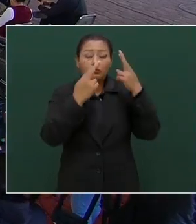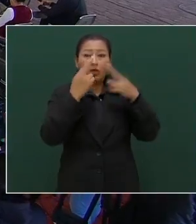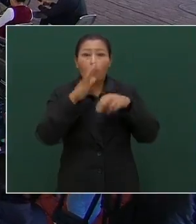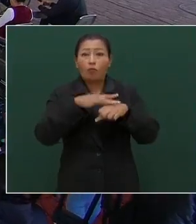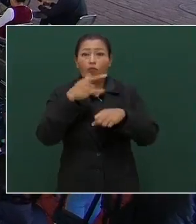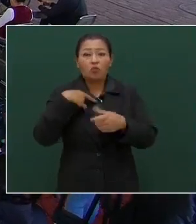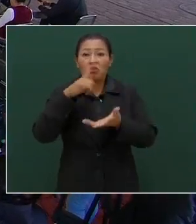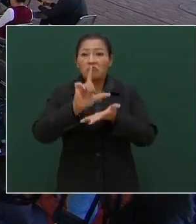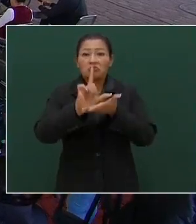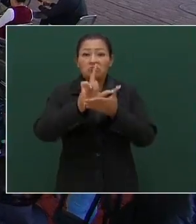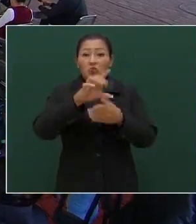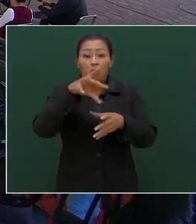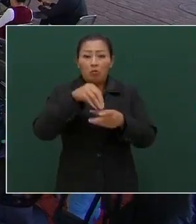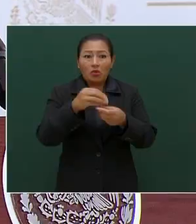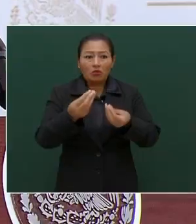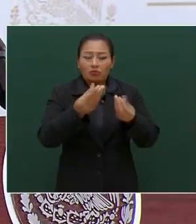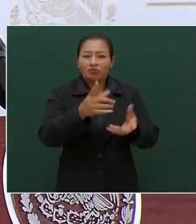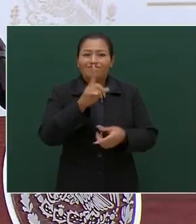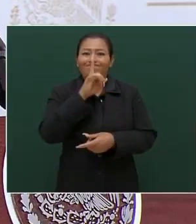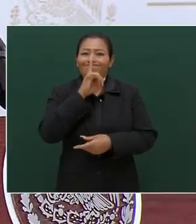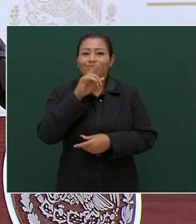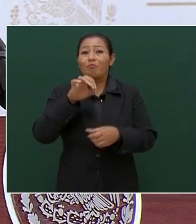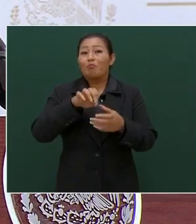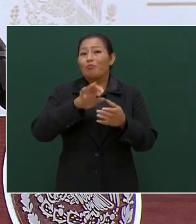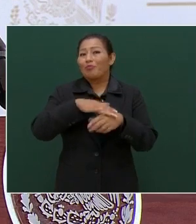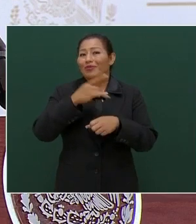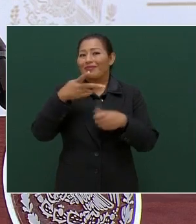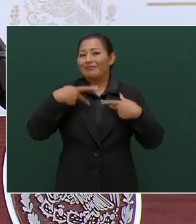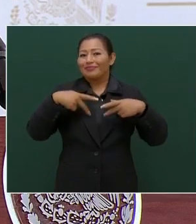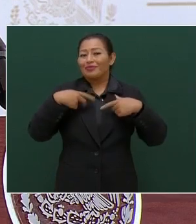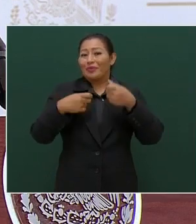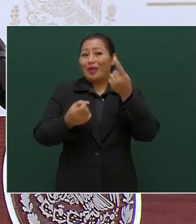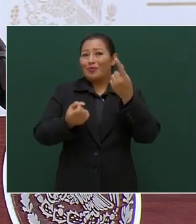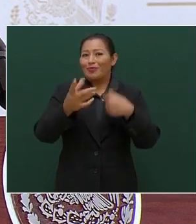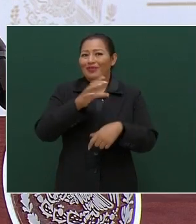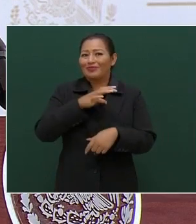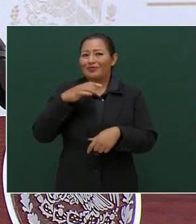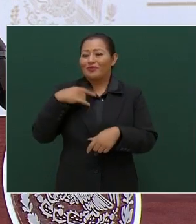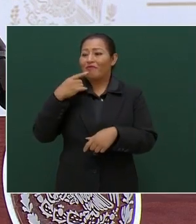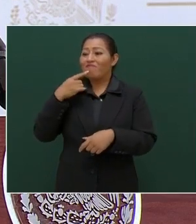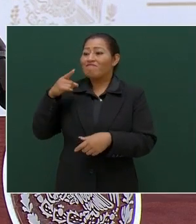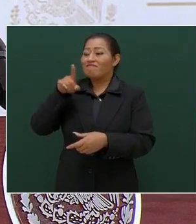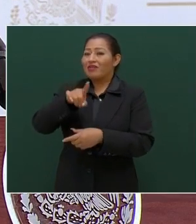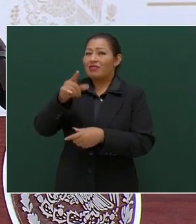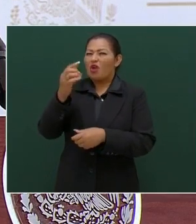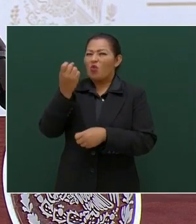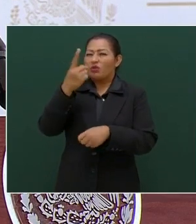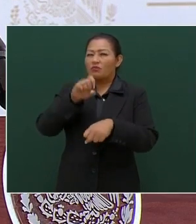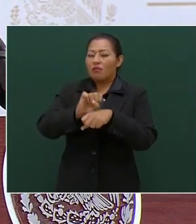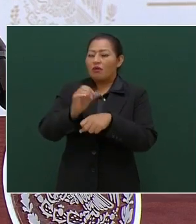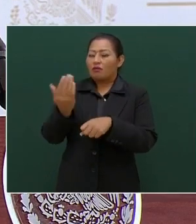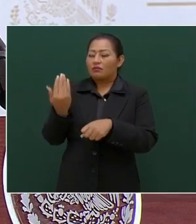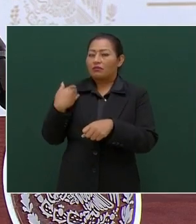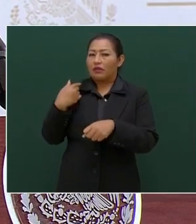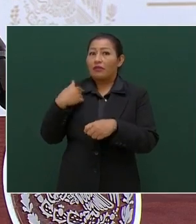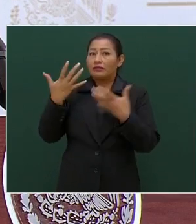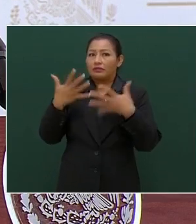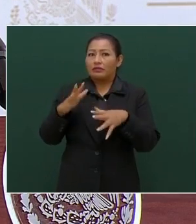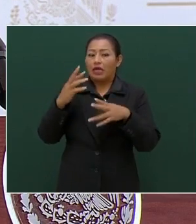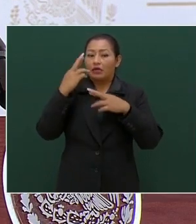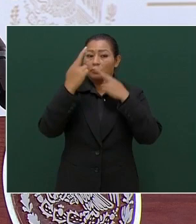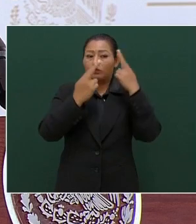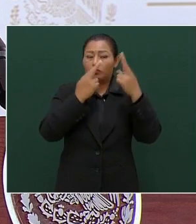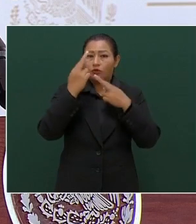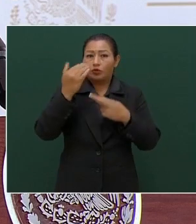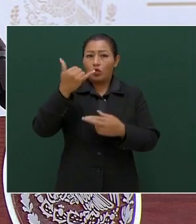litros incompletos. Una de ellas que ante denuncia ciudadana en nuestra visita a Guerrero la semana pasada, se realizó en